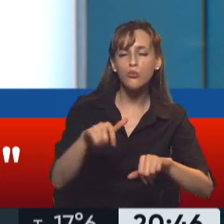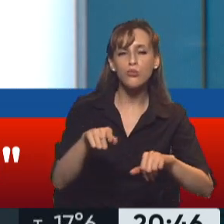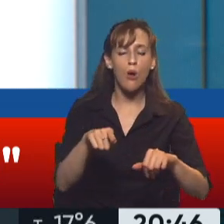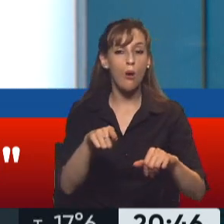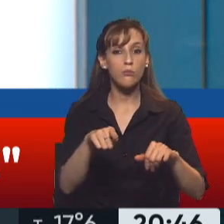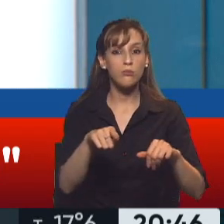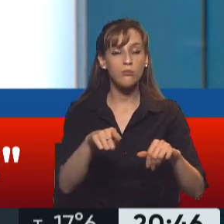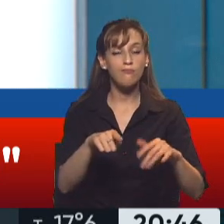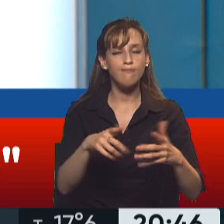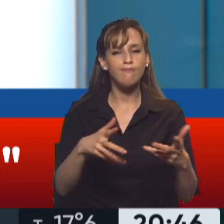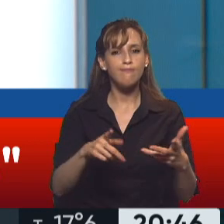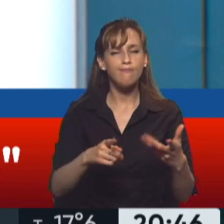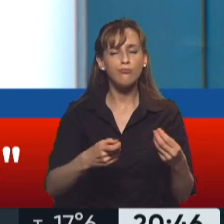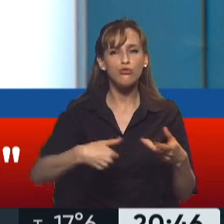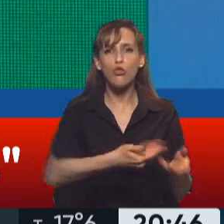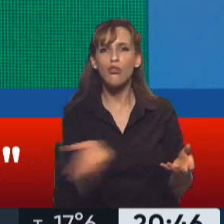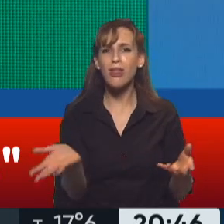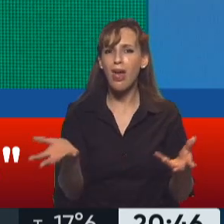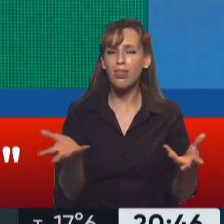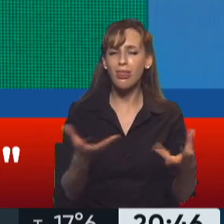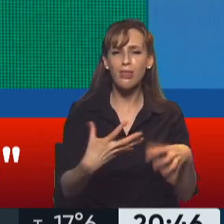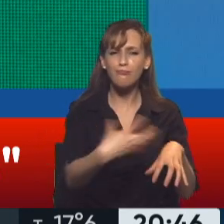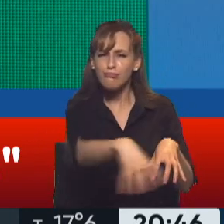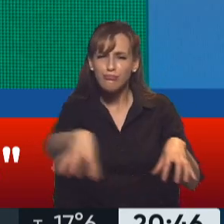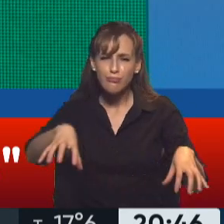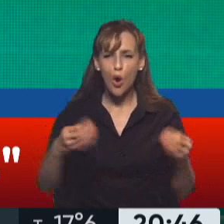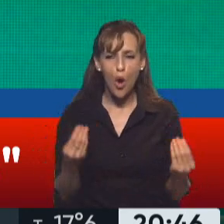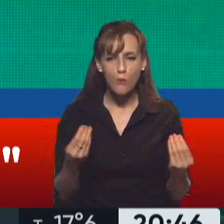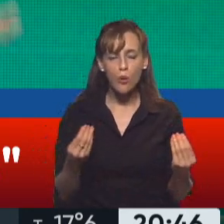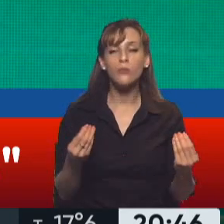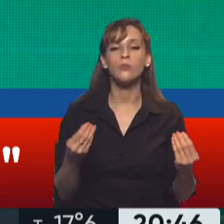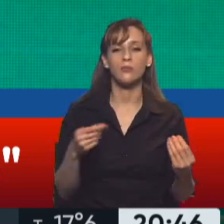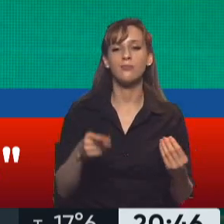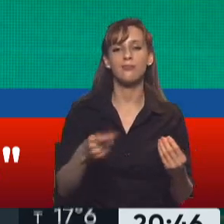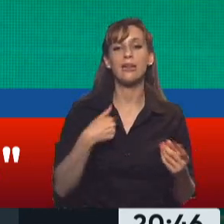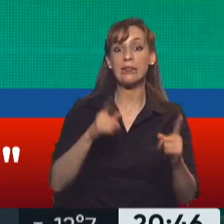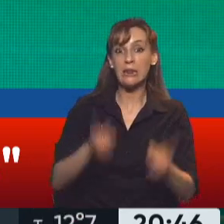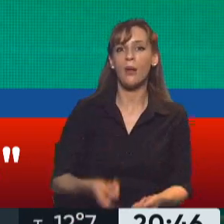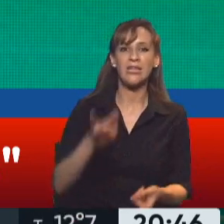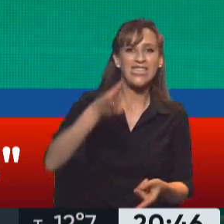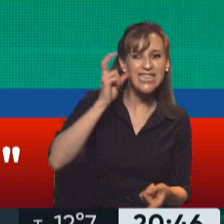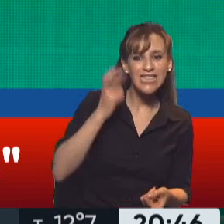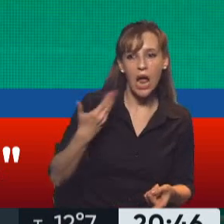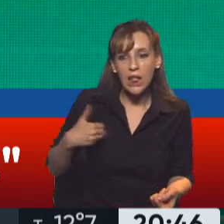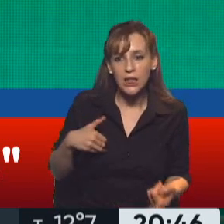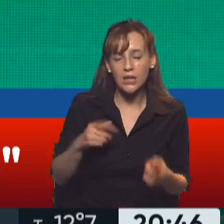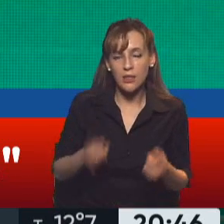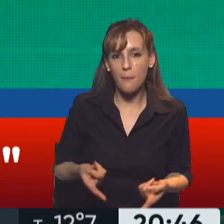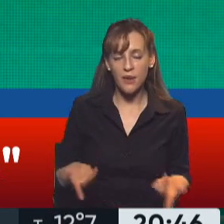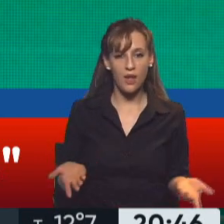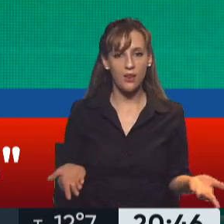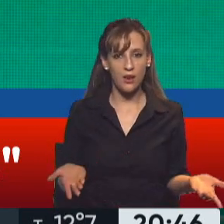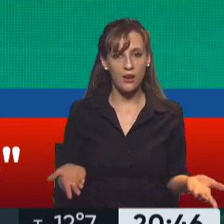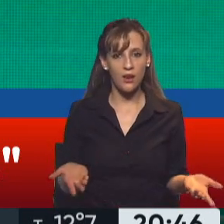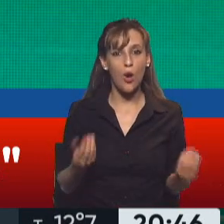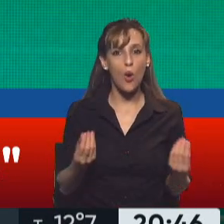arraigar en vastos sectores sociales? Bueno, esa es la gran pregunta. Déjame que le añada esto Chile, que le añada Argentina también, ¿no? Claro. Porque como el